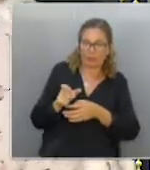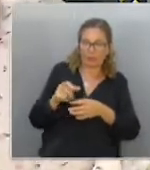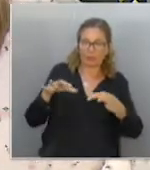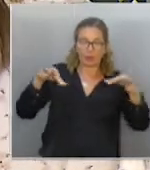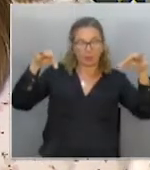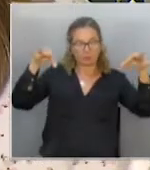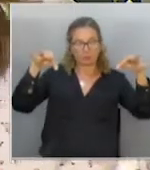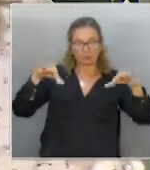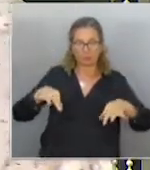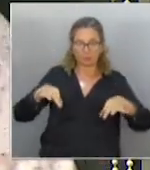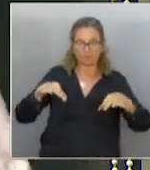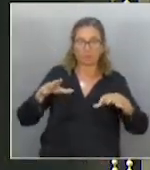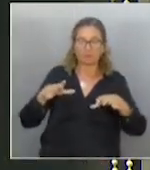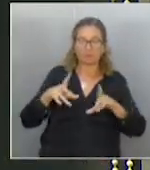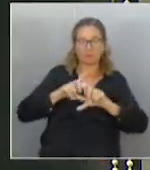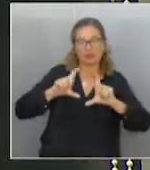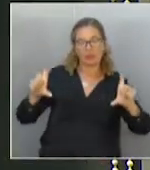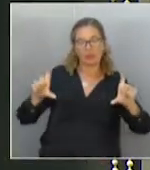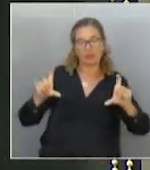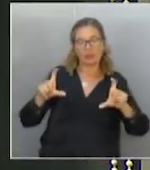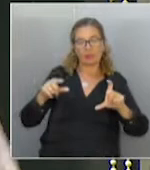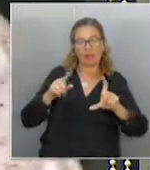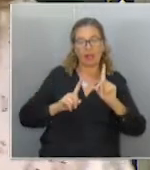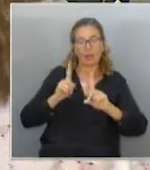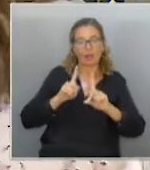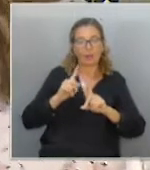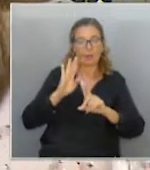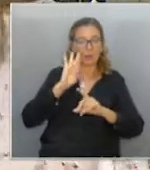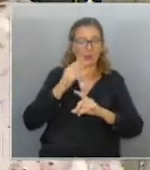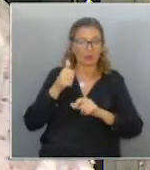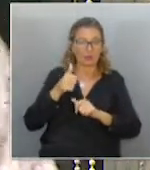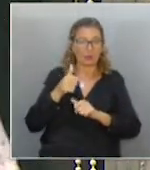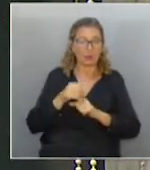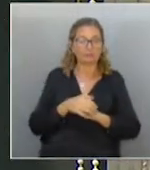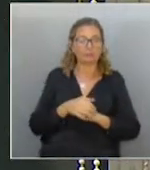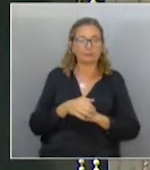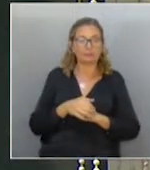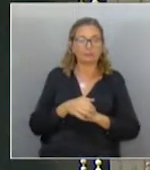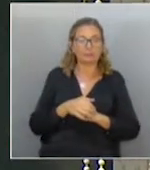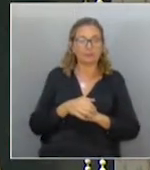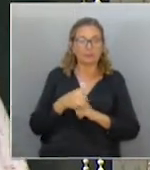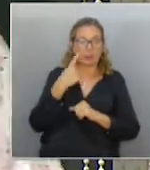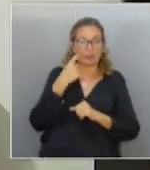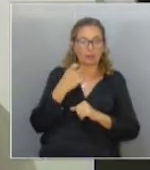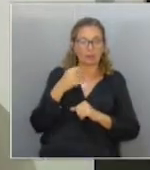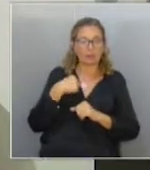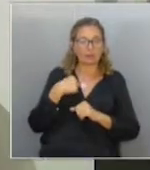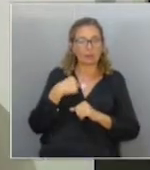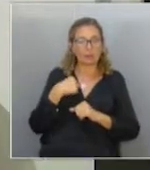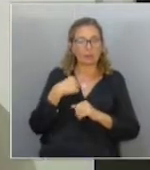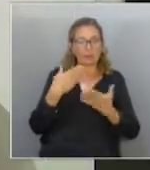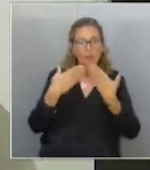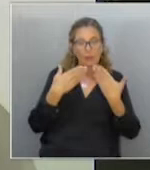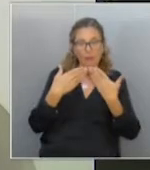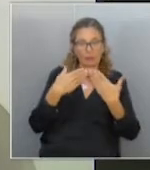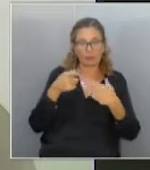balconera y bueno, creo que es un recurso que está muy bien. Sí. Como para visualizar. A nosotras nos pasó que charlando como